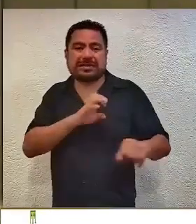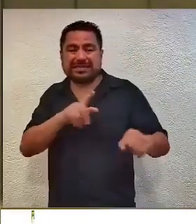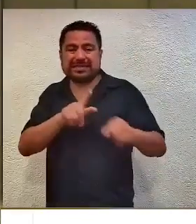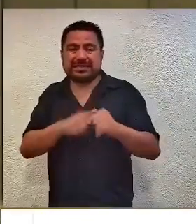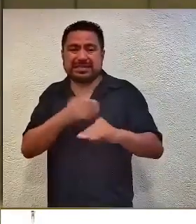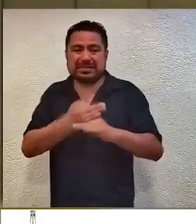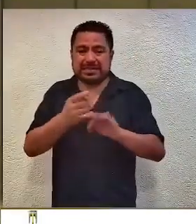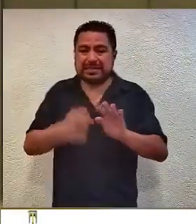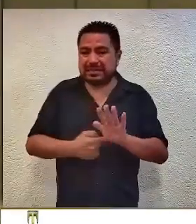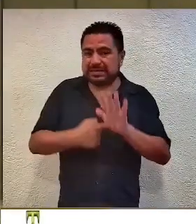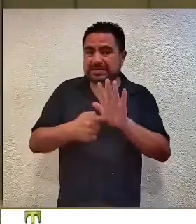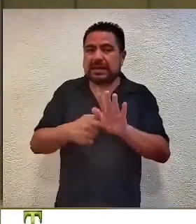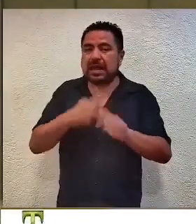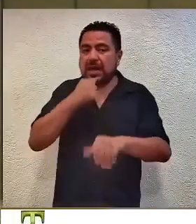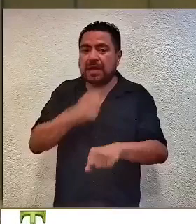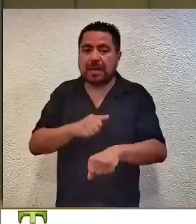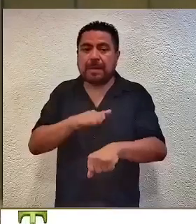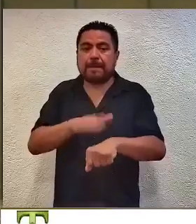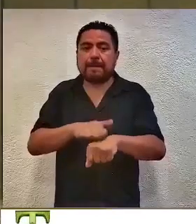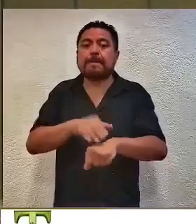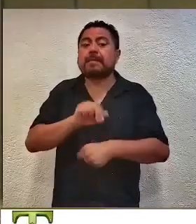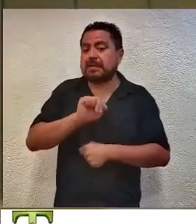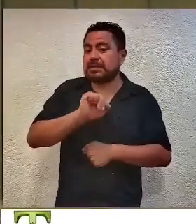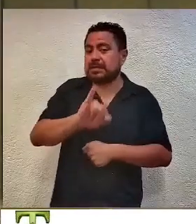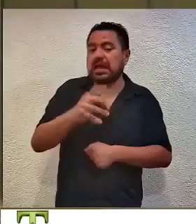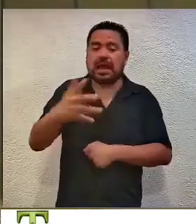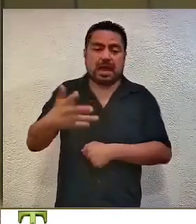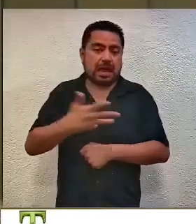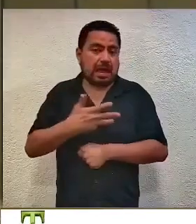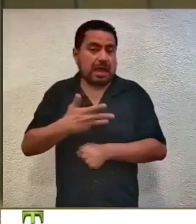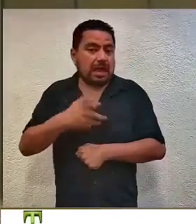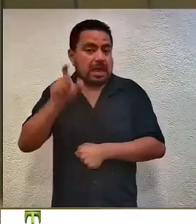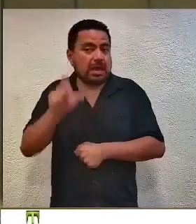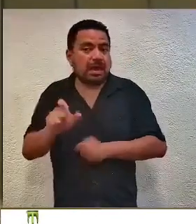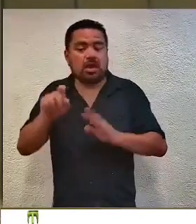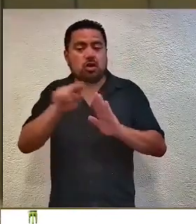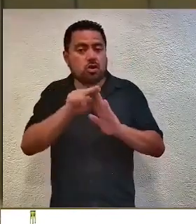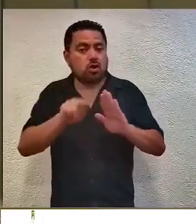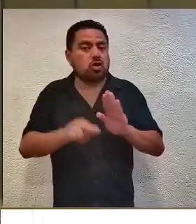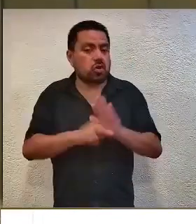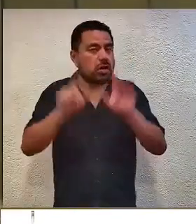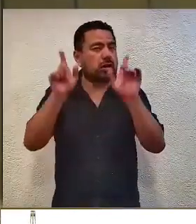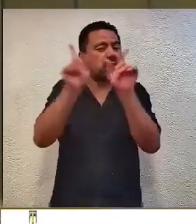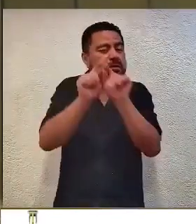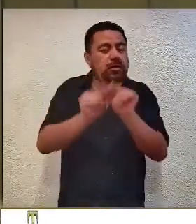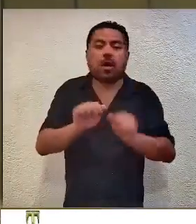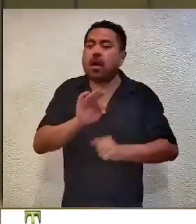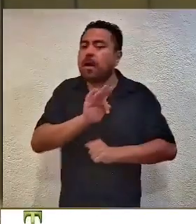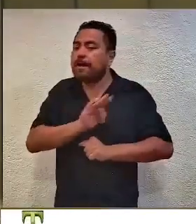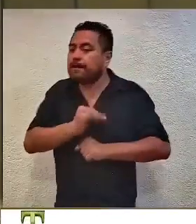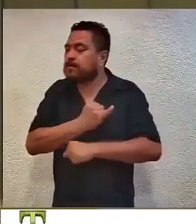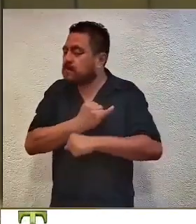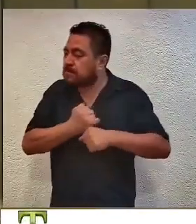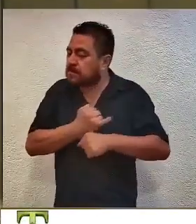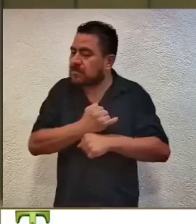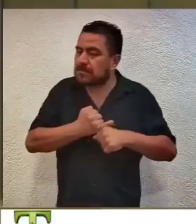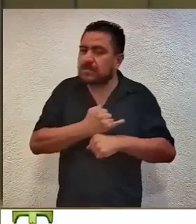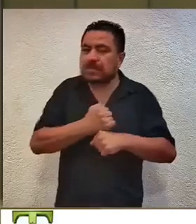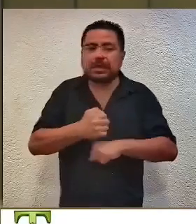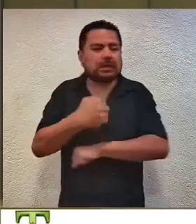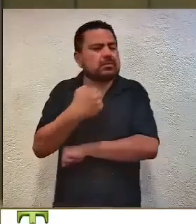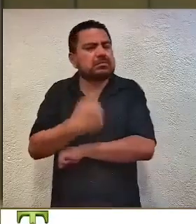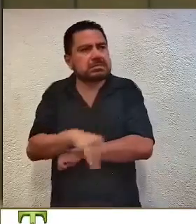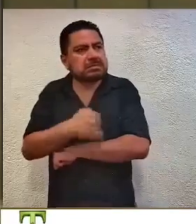presento, se advierte que sí existe la hipótesis normativa concreta de poder investigar y